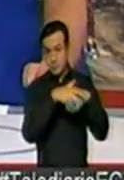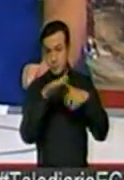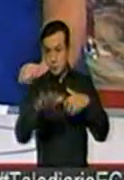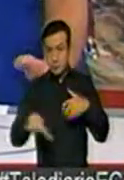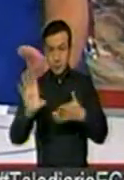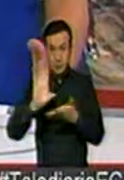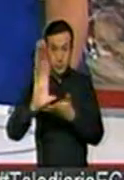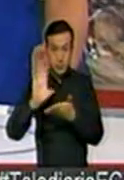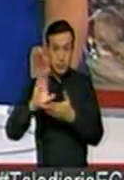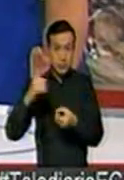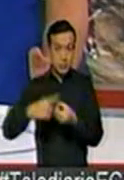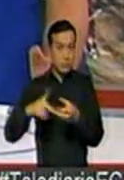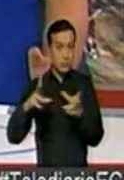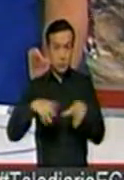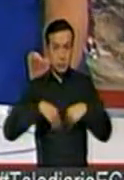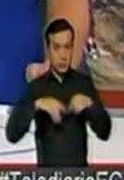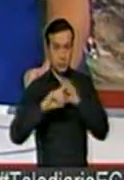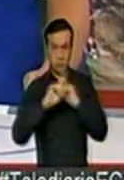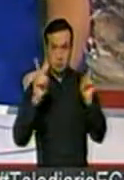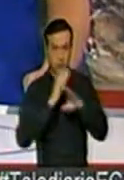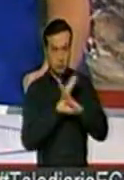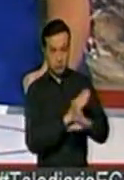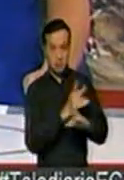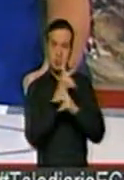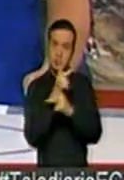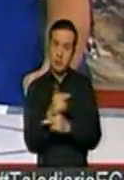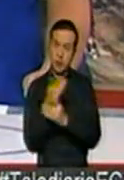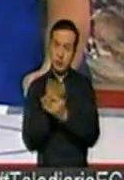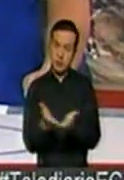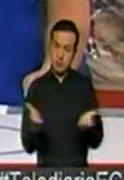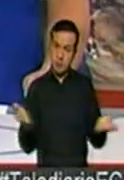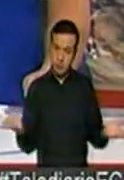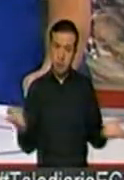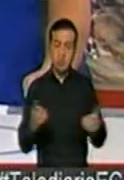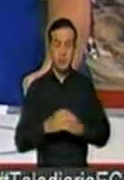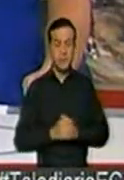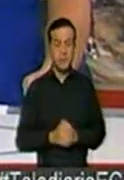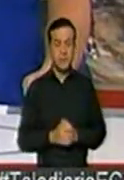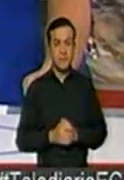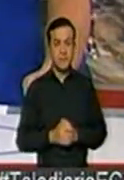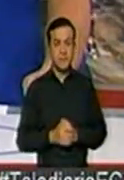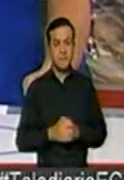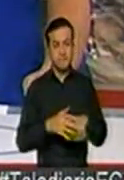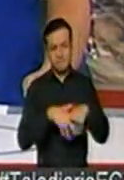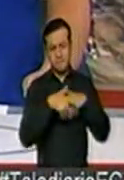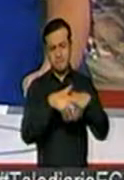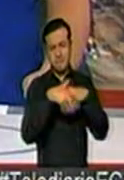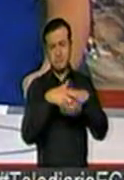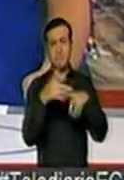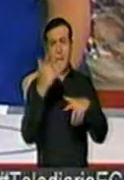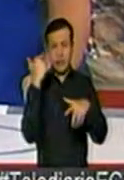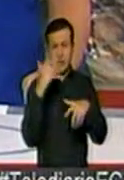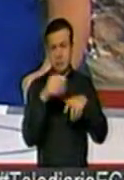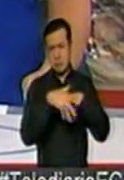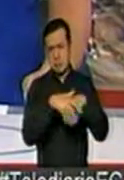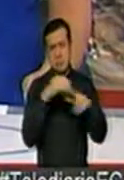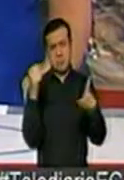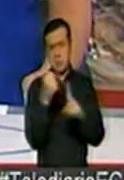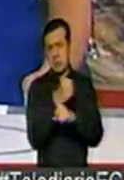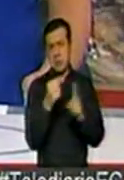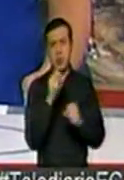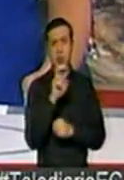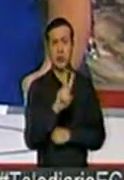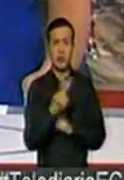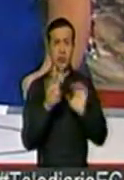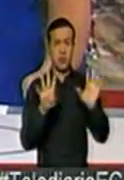en espacios patrimoniales y defienda los bienes públicos y privados de la capital. Las últimas protestas violentas dejaron más de 290